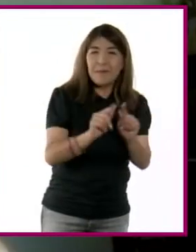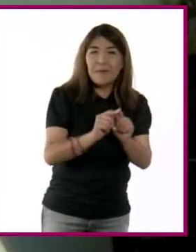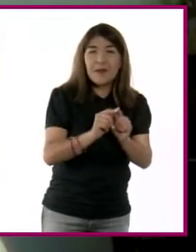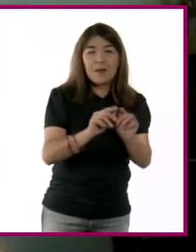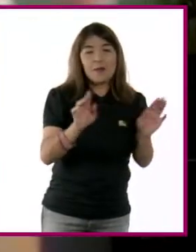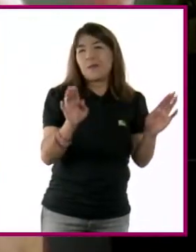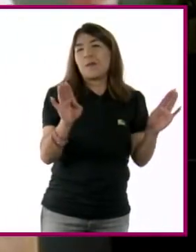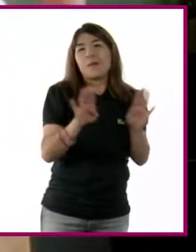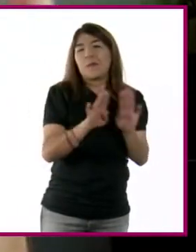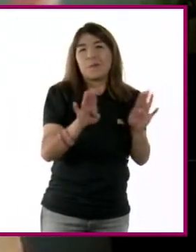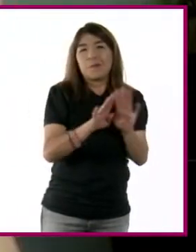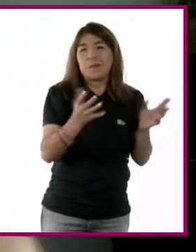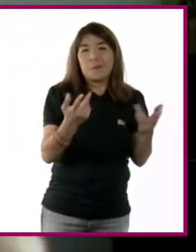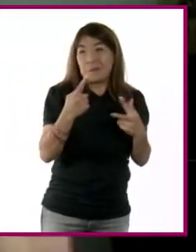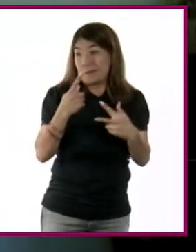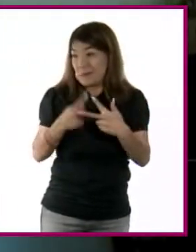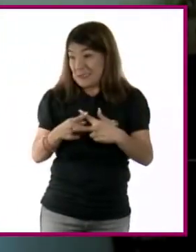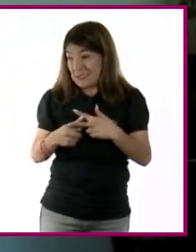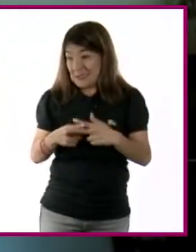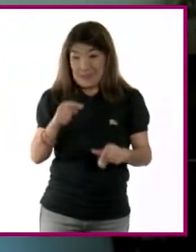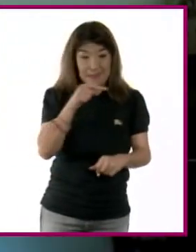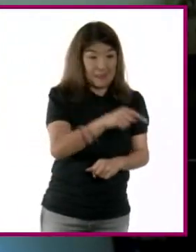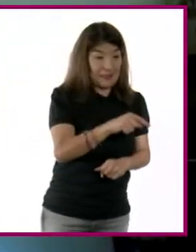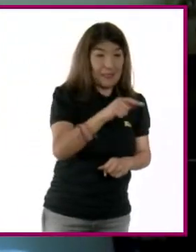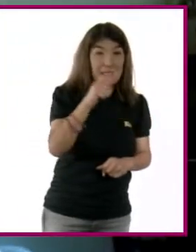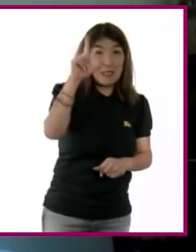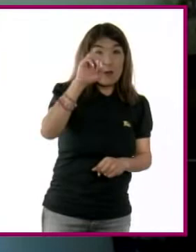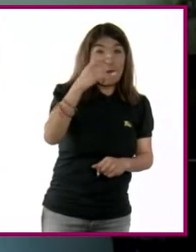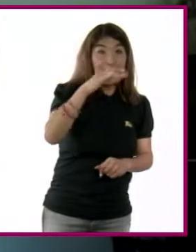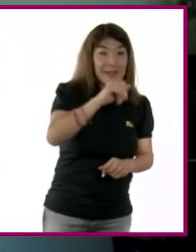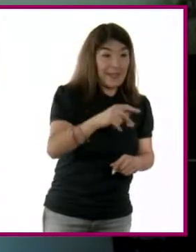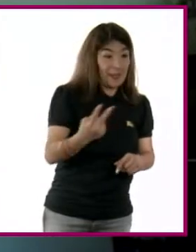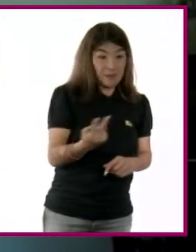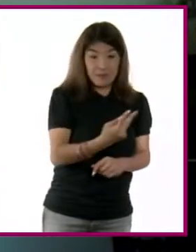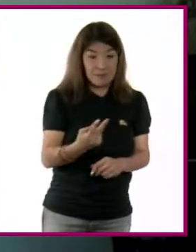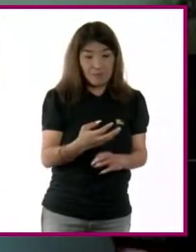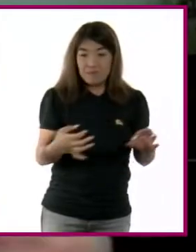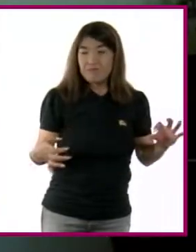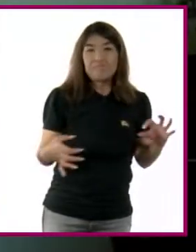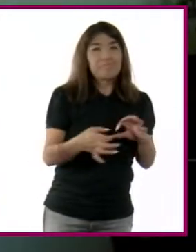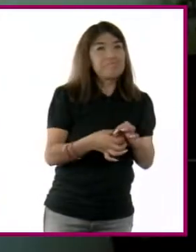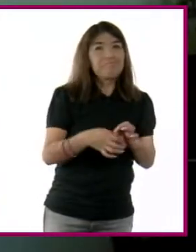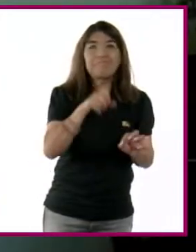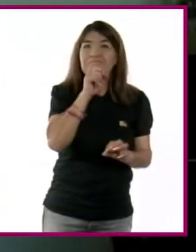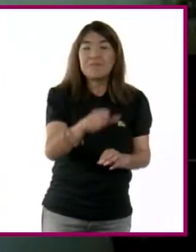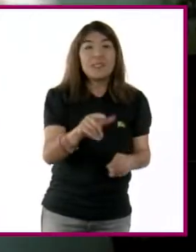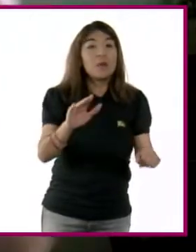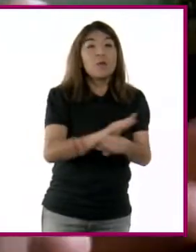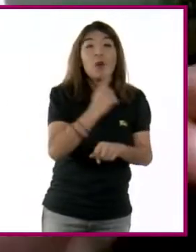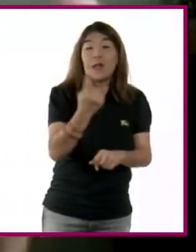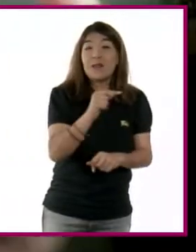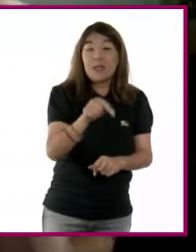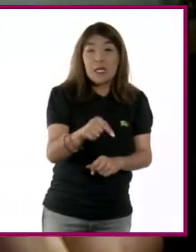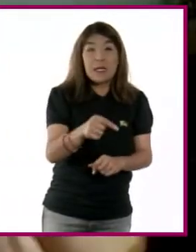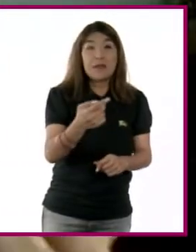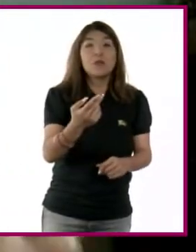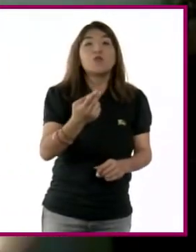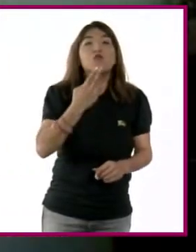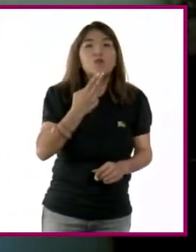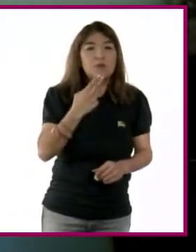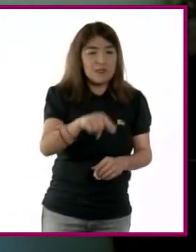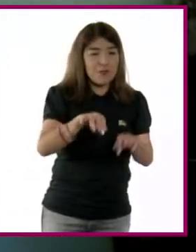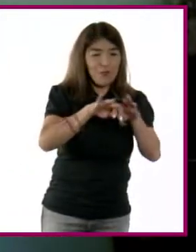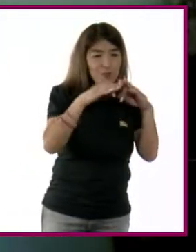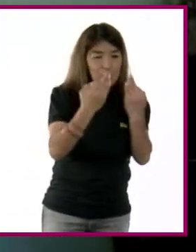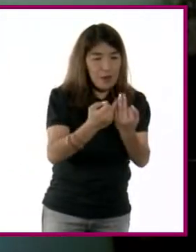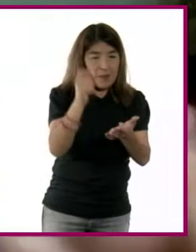que ambas, tanto la lógica como las matemáticas, utilizan esta estructura de proposiciones